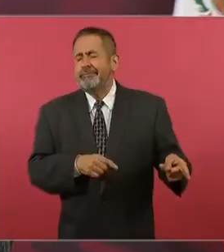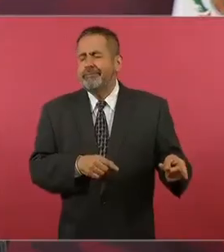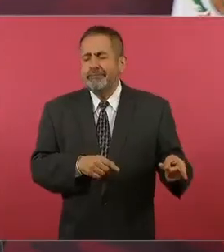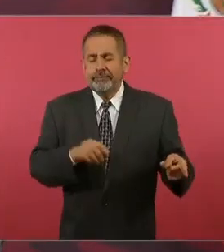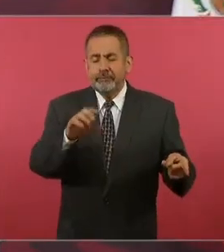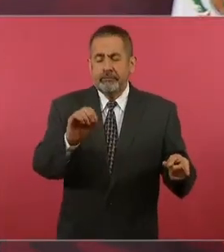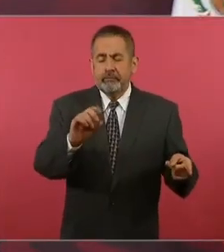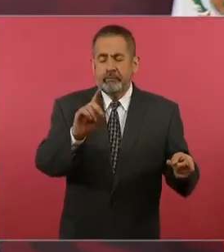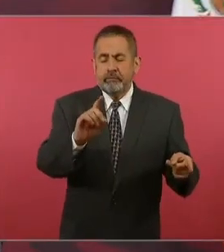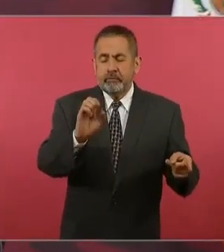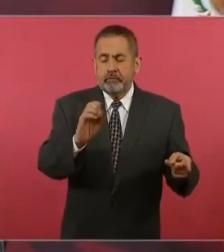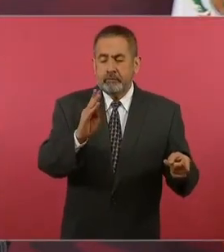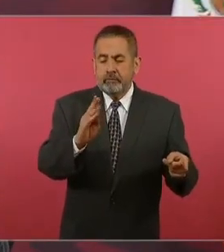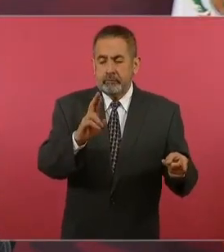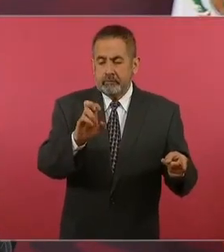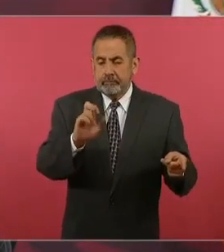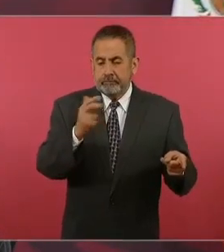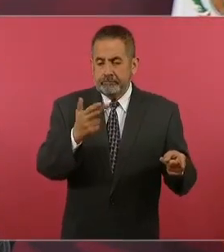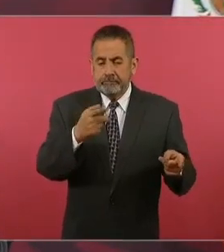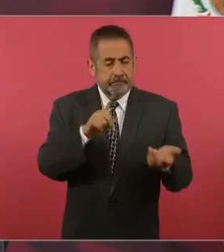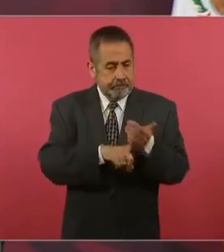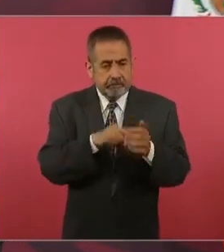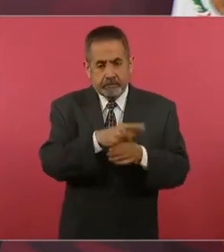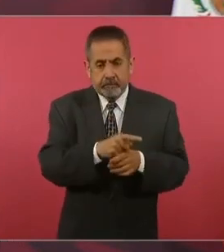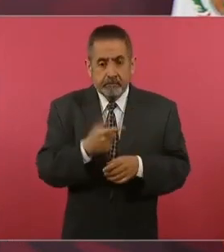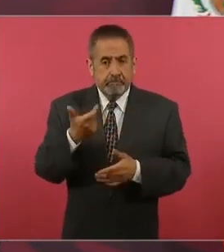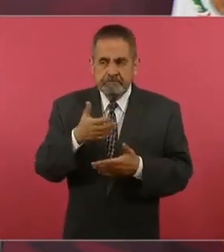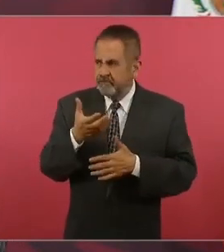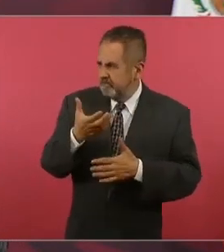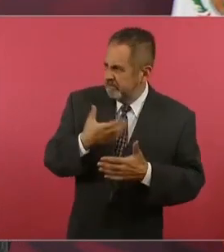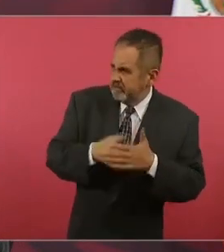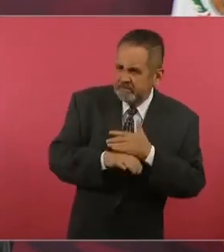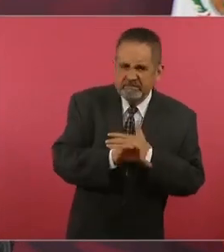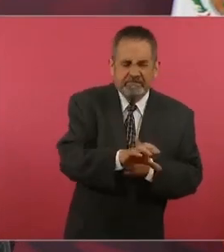de Odebrecht, del dinero que aportaron,